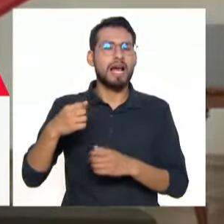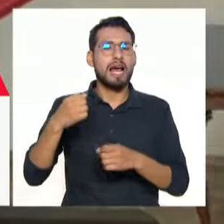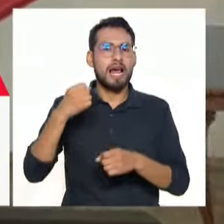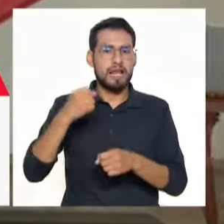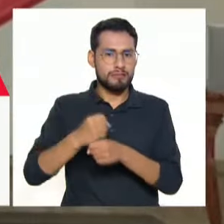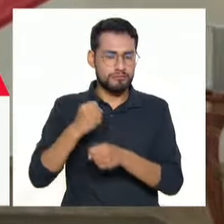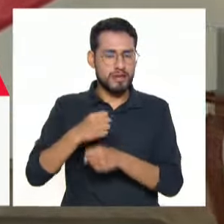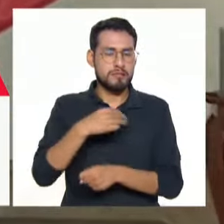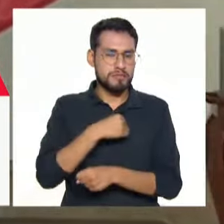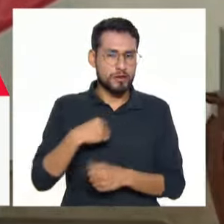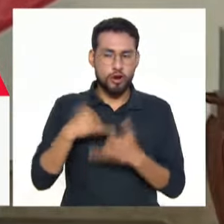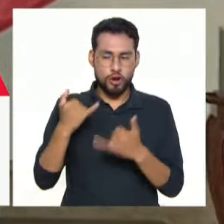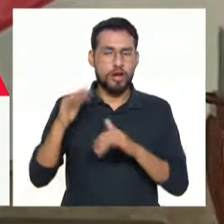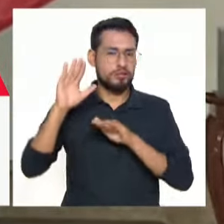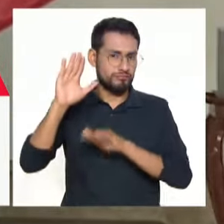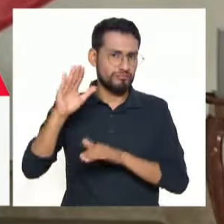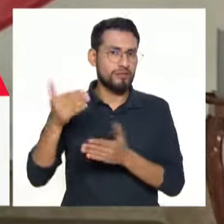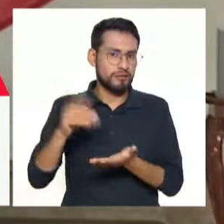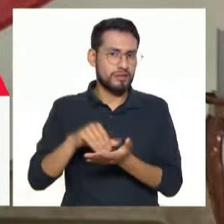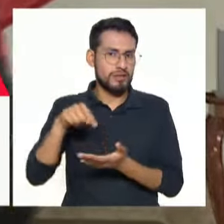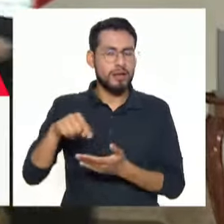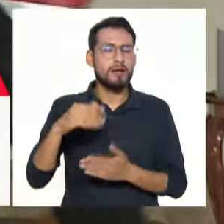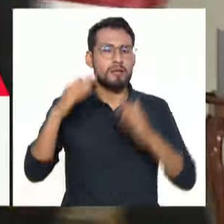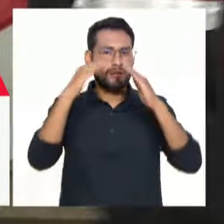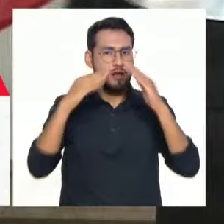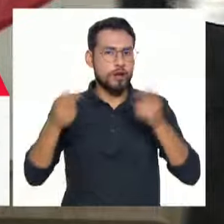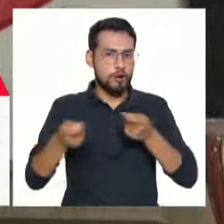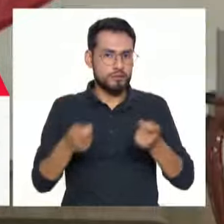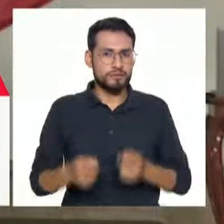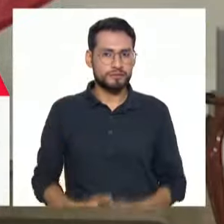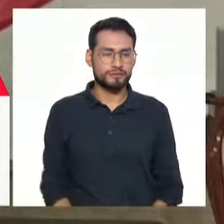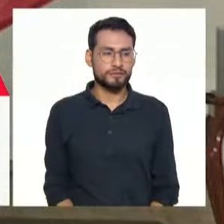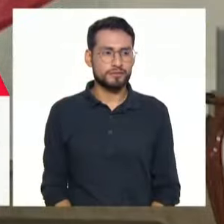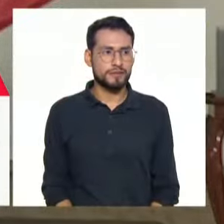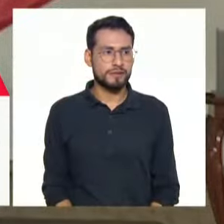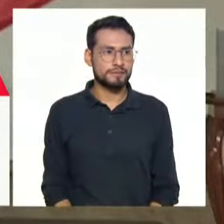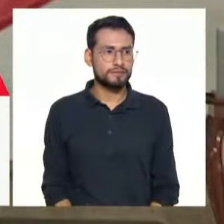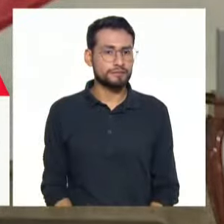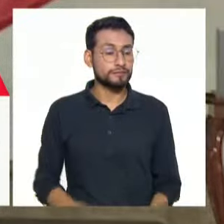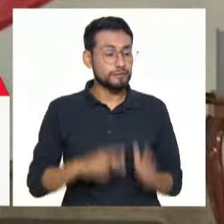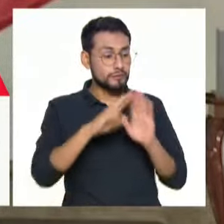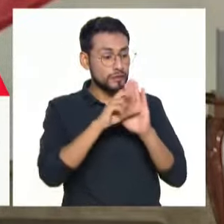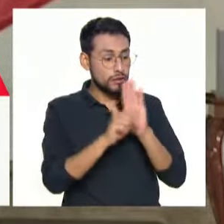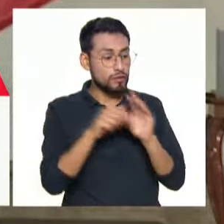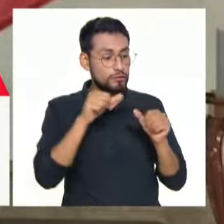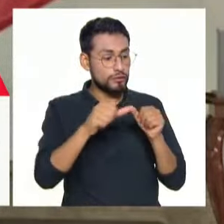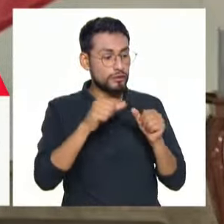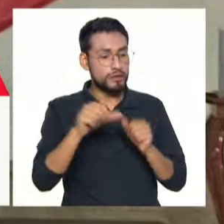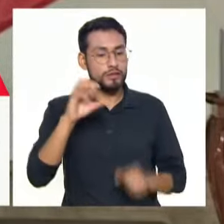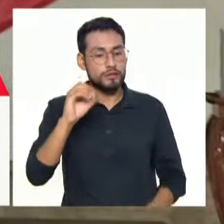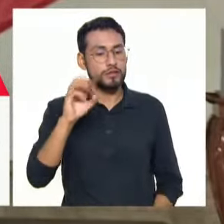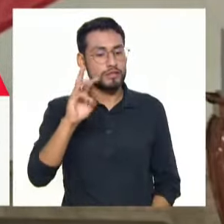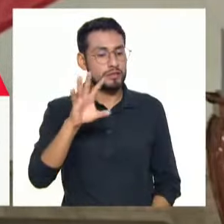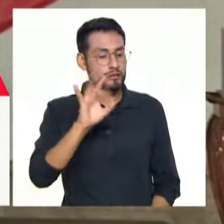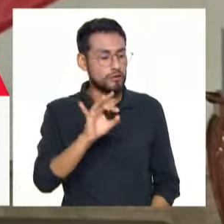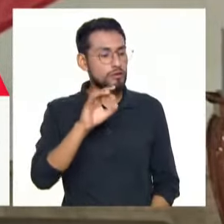de hoy una vez más juramenta acá en Palacio de Gobierno. Resolución Suprema número